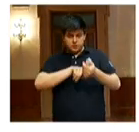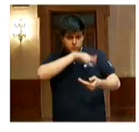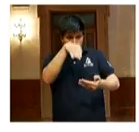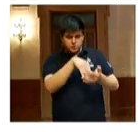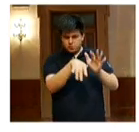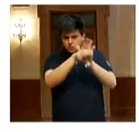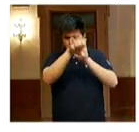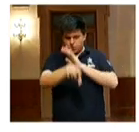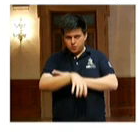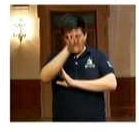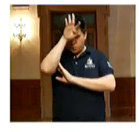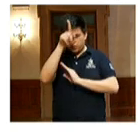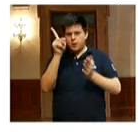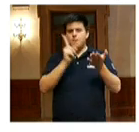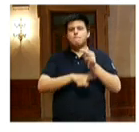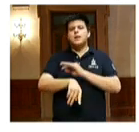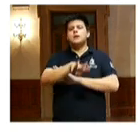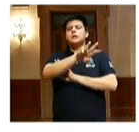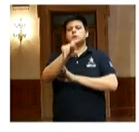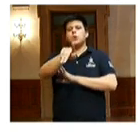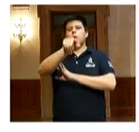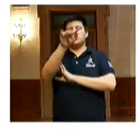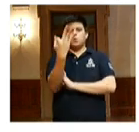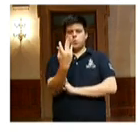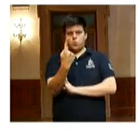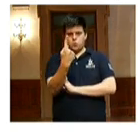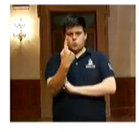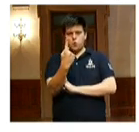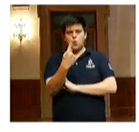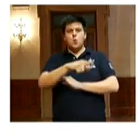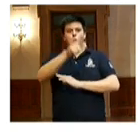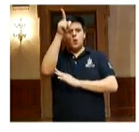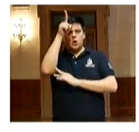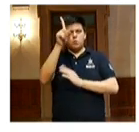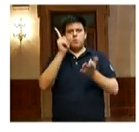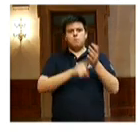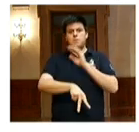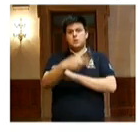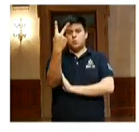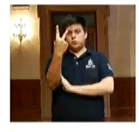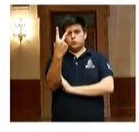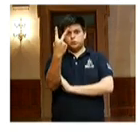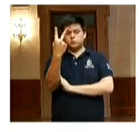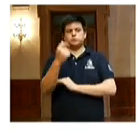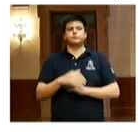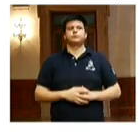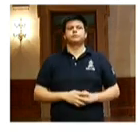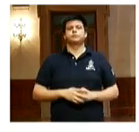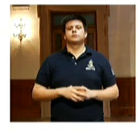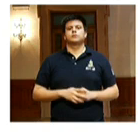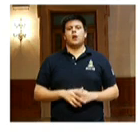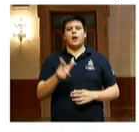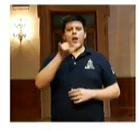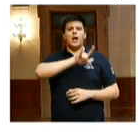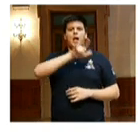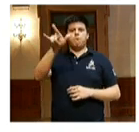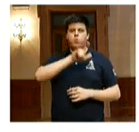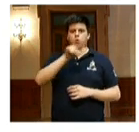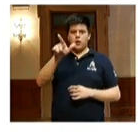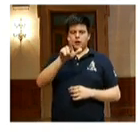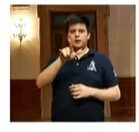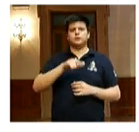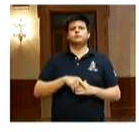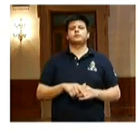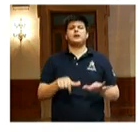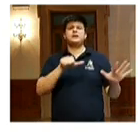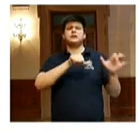monterrey con 1.341 guadalupe con 1.002 y apodaca concede